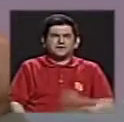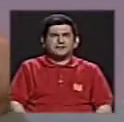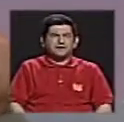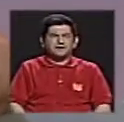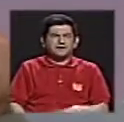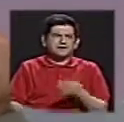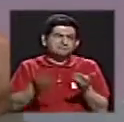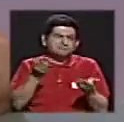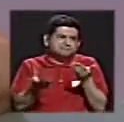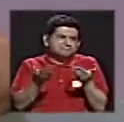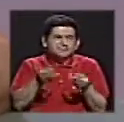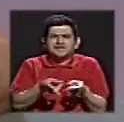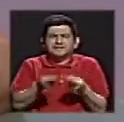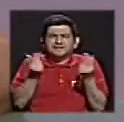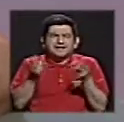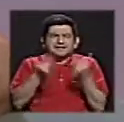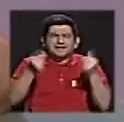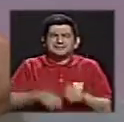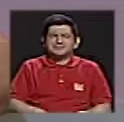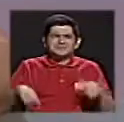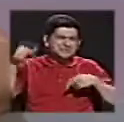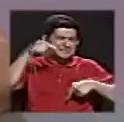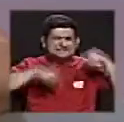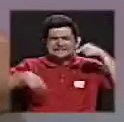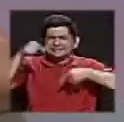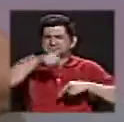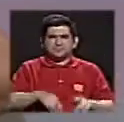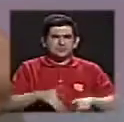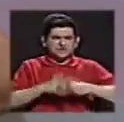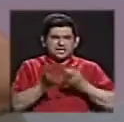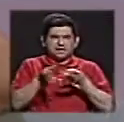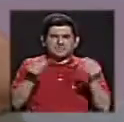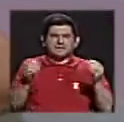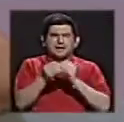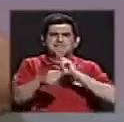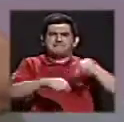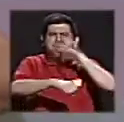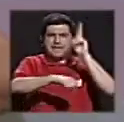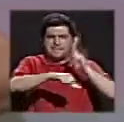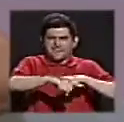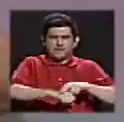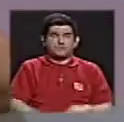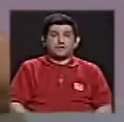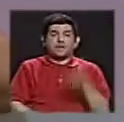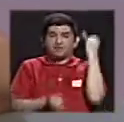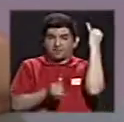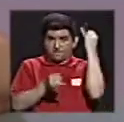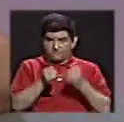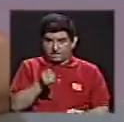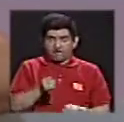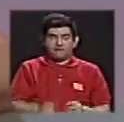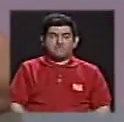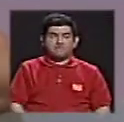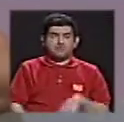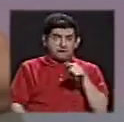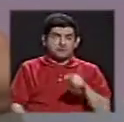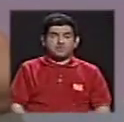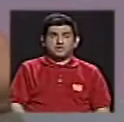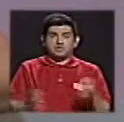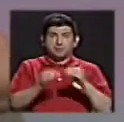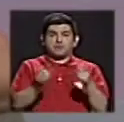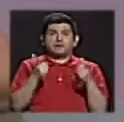gastos de agroquímicos y empezar a producir más natural, que al fin y al cabo va a ser mucho